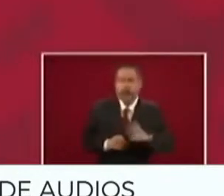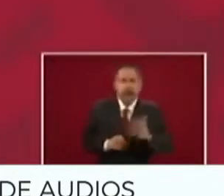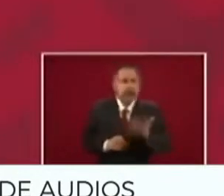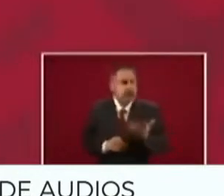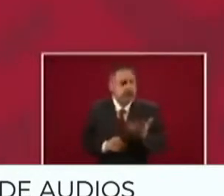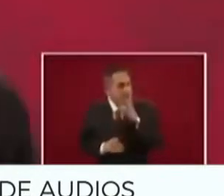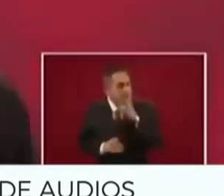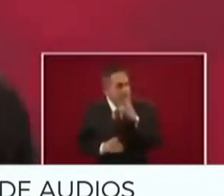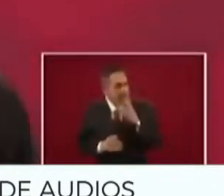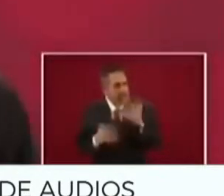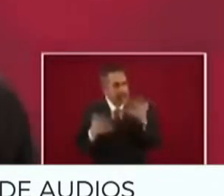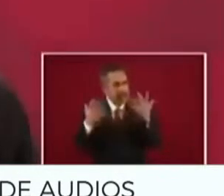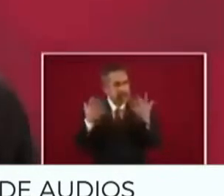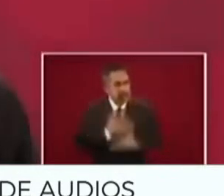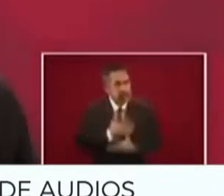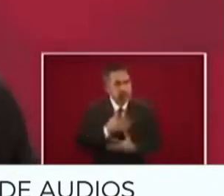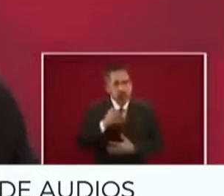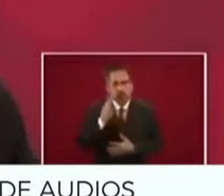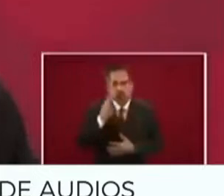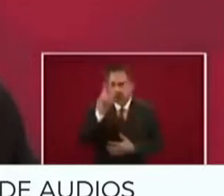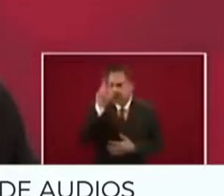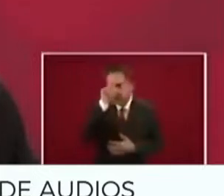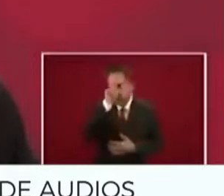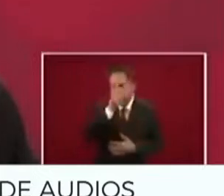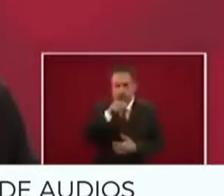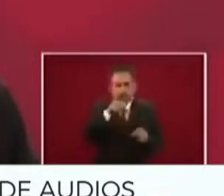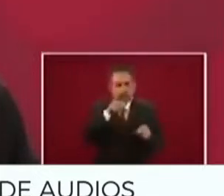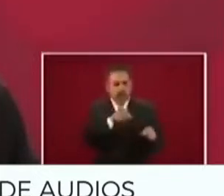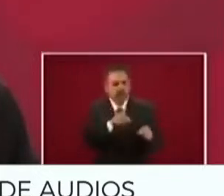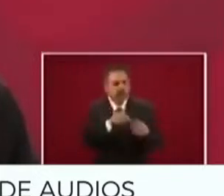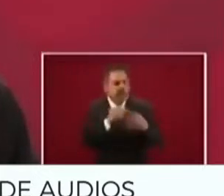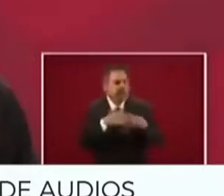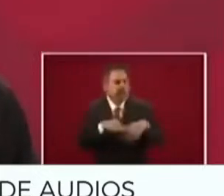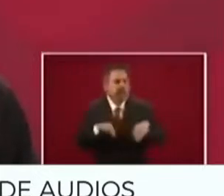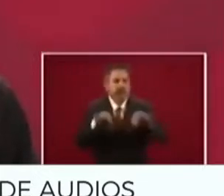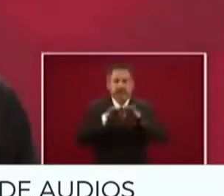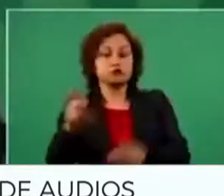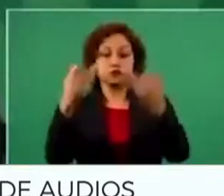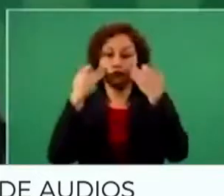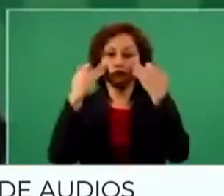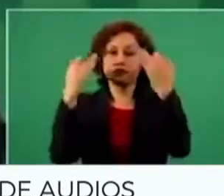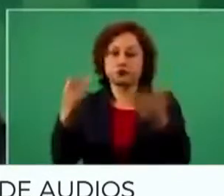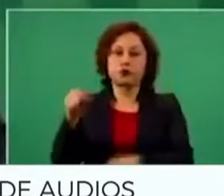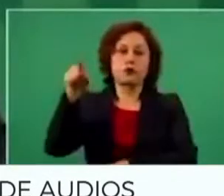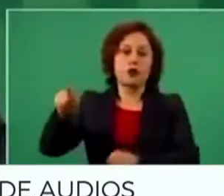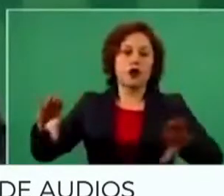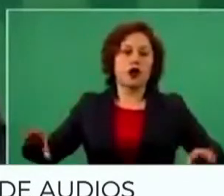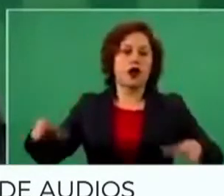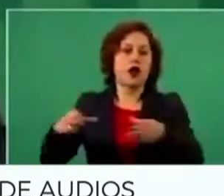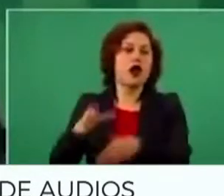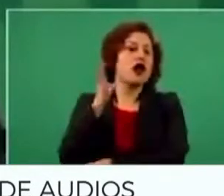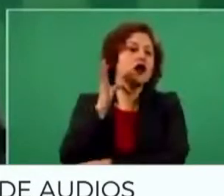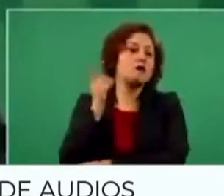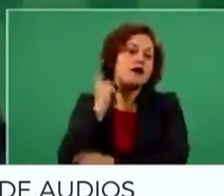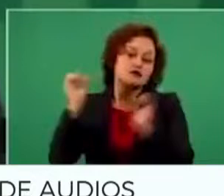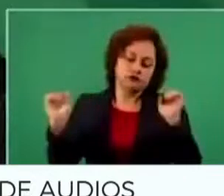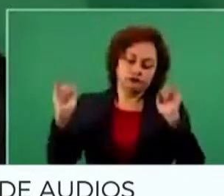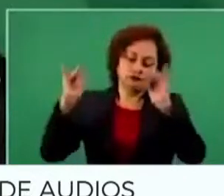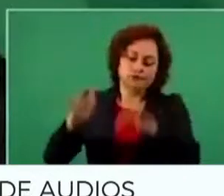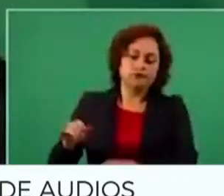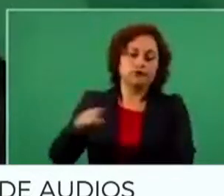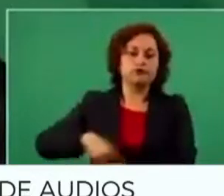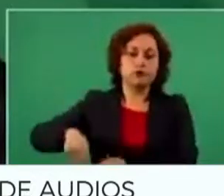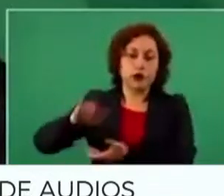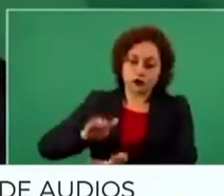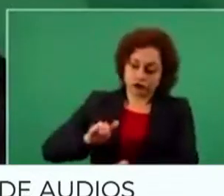bien de audios en los que supuestamente el fiscal habría tenido acceso al proyecto del ministro de la Suprema Corte, del ministro Alberto